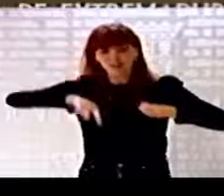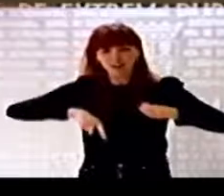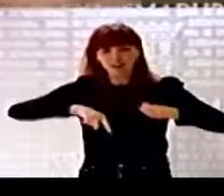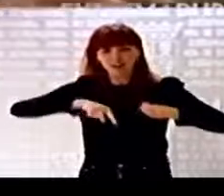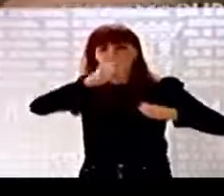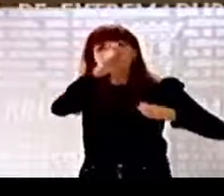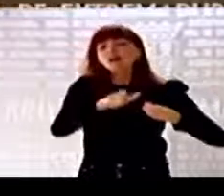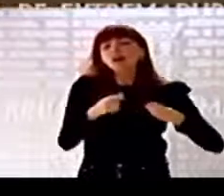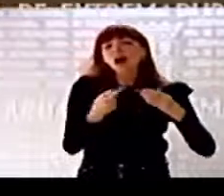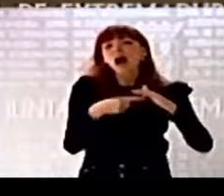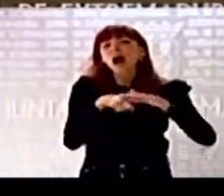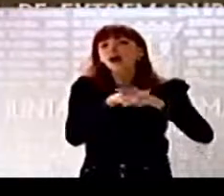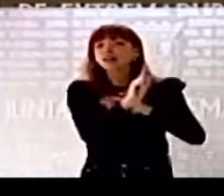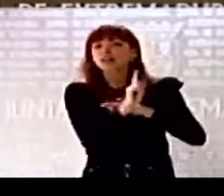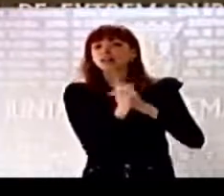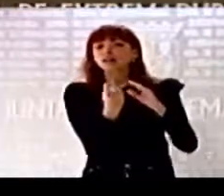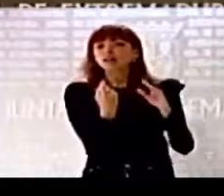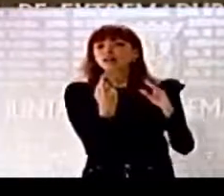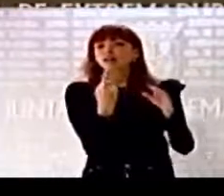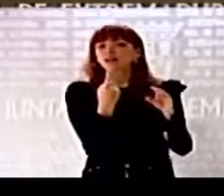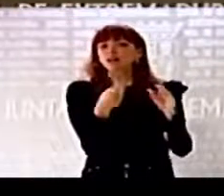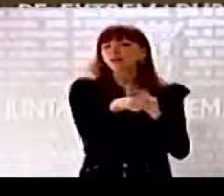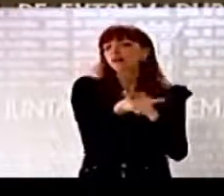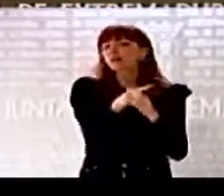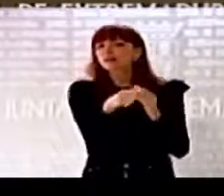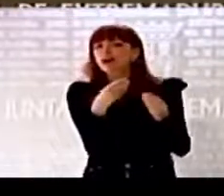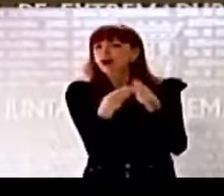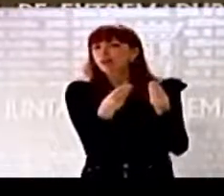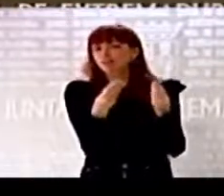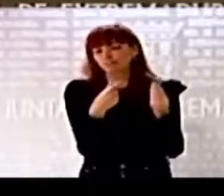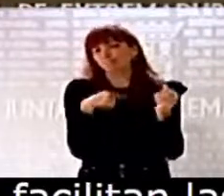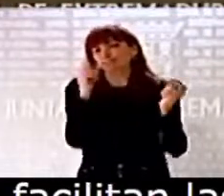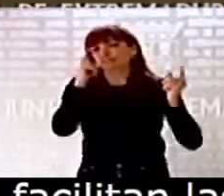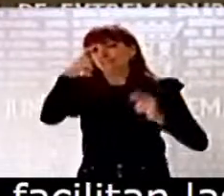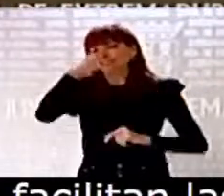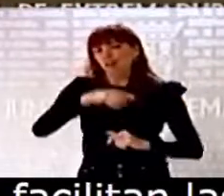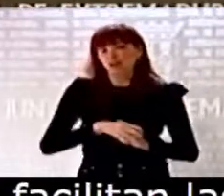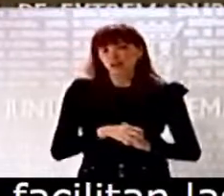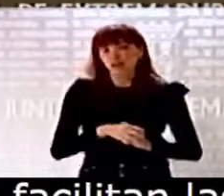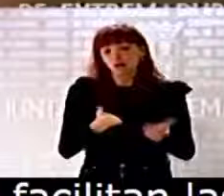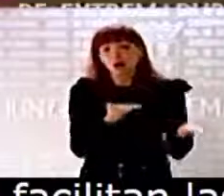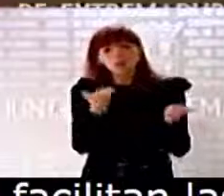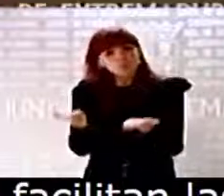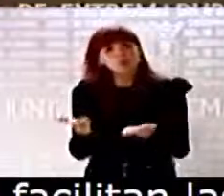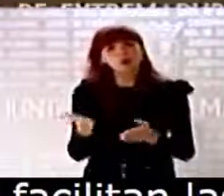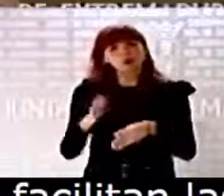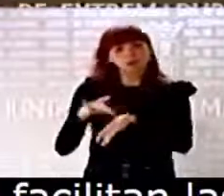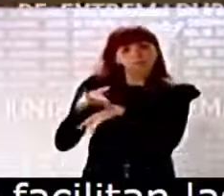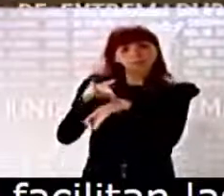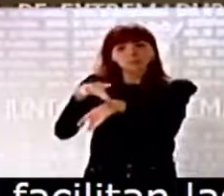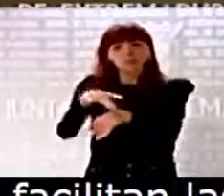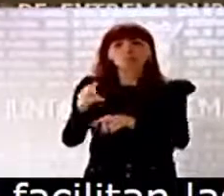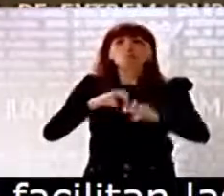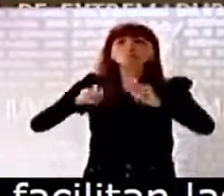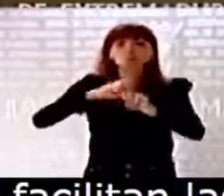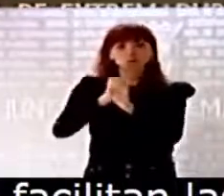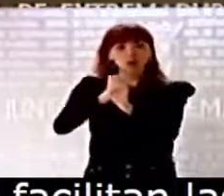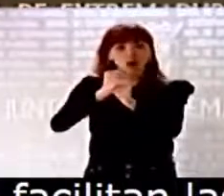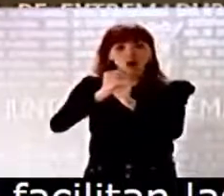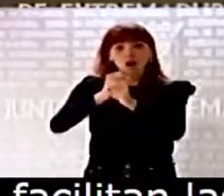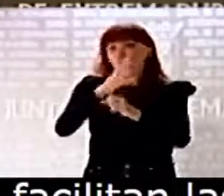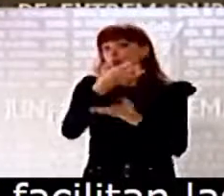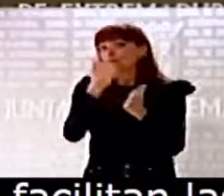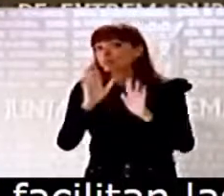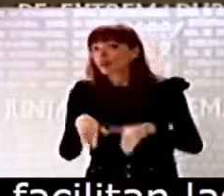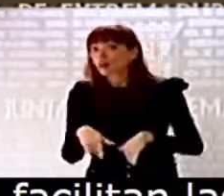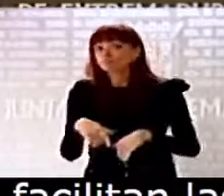y cómo facilitan esas oportunidades a quienes están en búsqueda activa de empleo, porque llegar a una mejor cifra de acceso